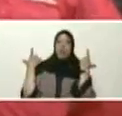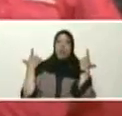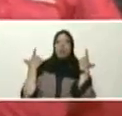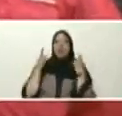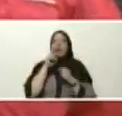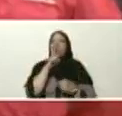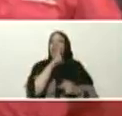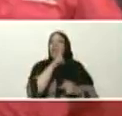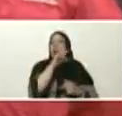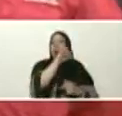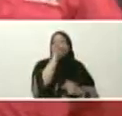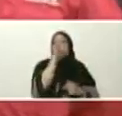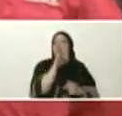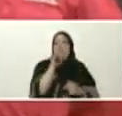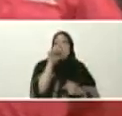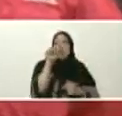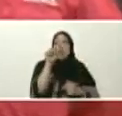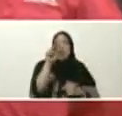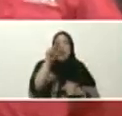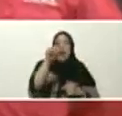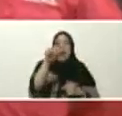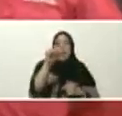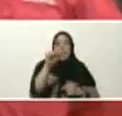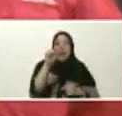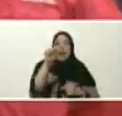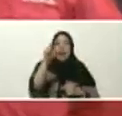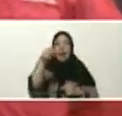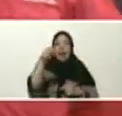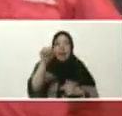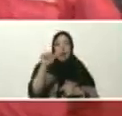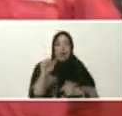Samantha León Martínez.